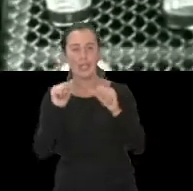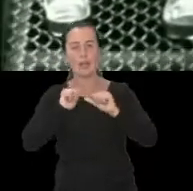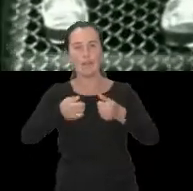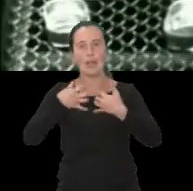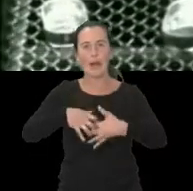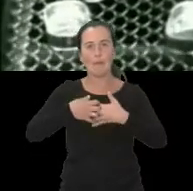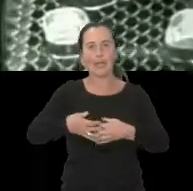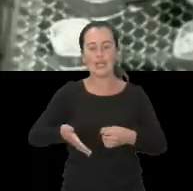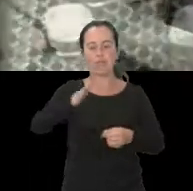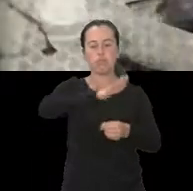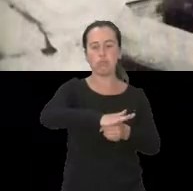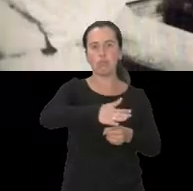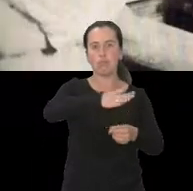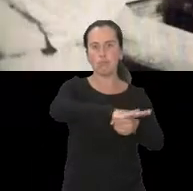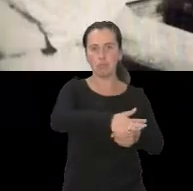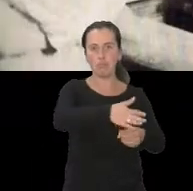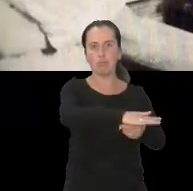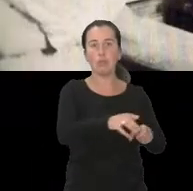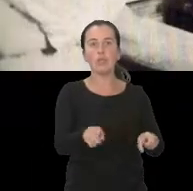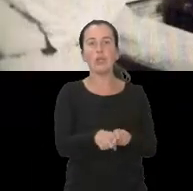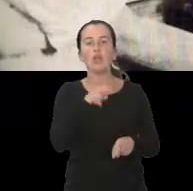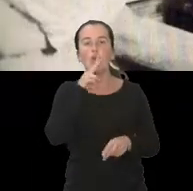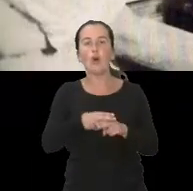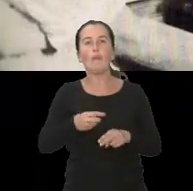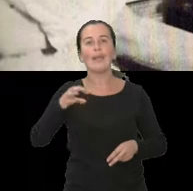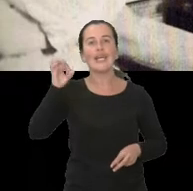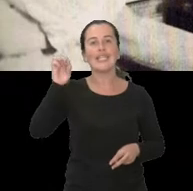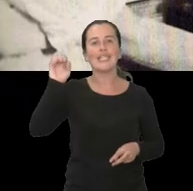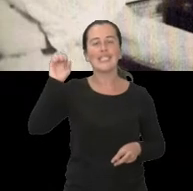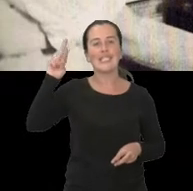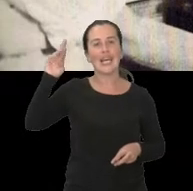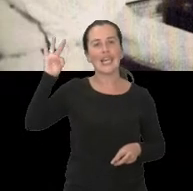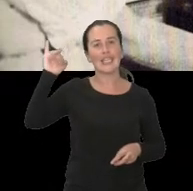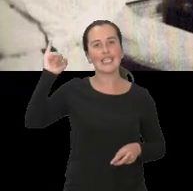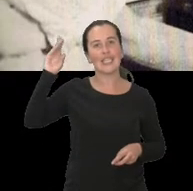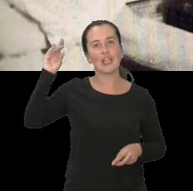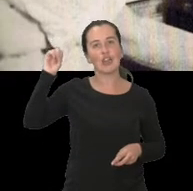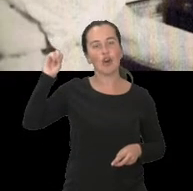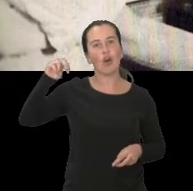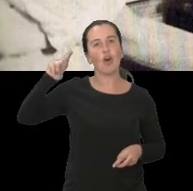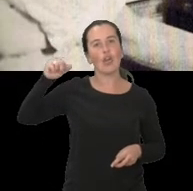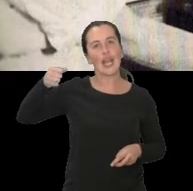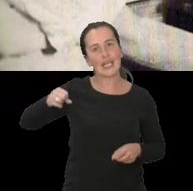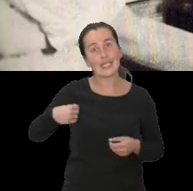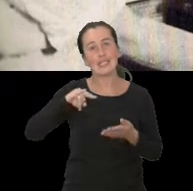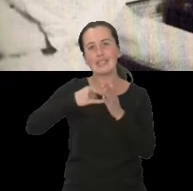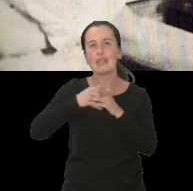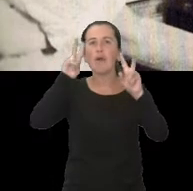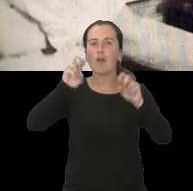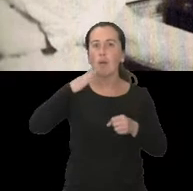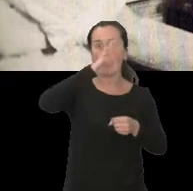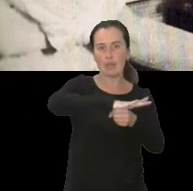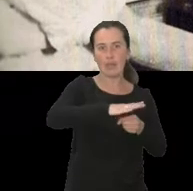máquinas cerradoras de latas, llamadas sertidoras, con un nuevo sistema de cierre que sustituye